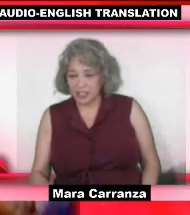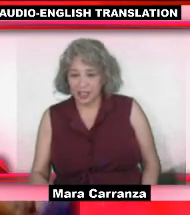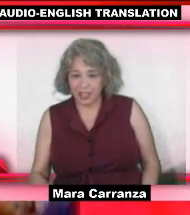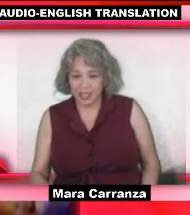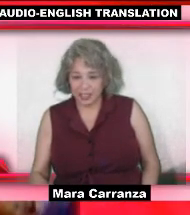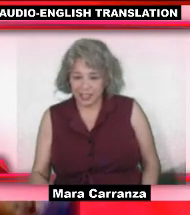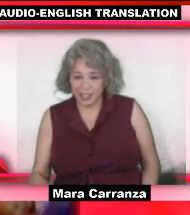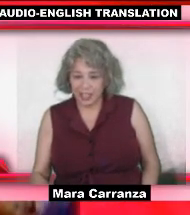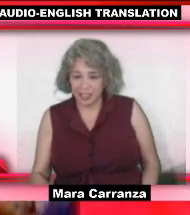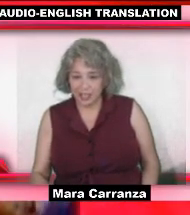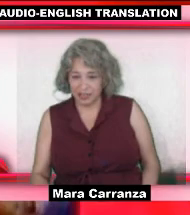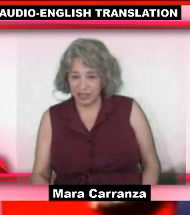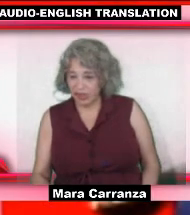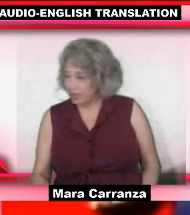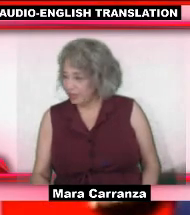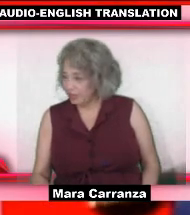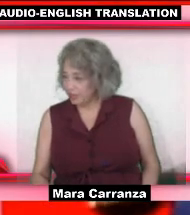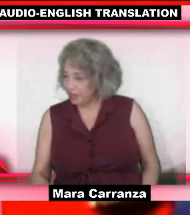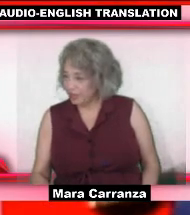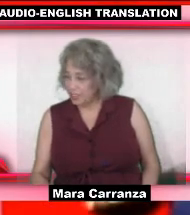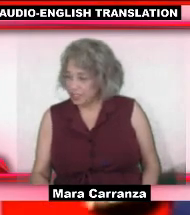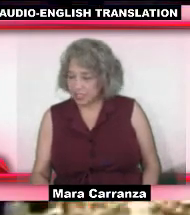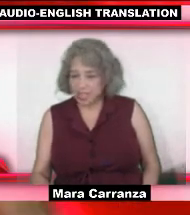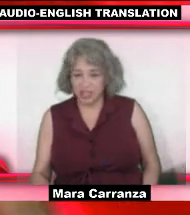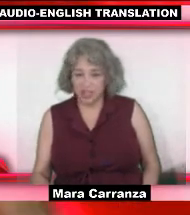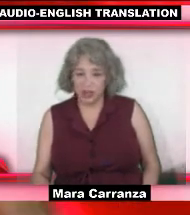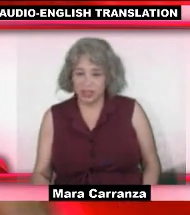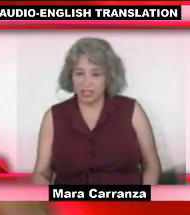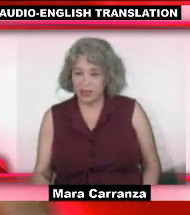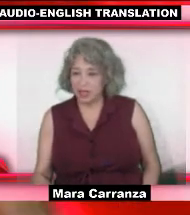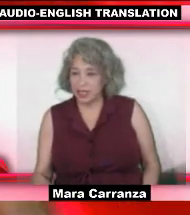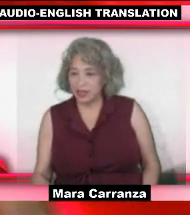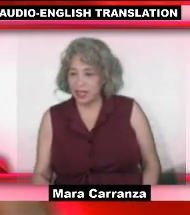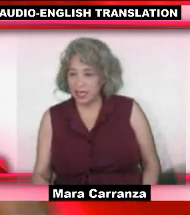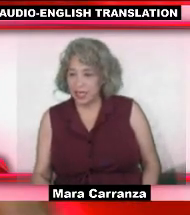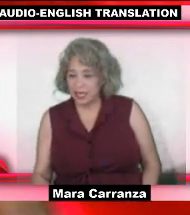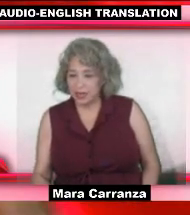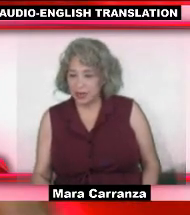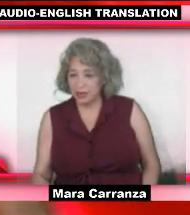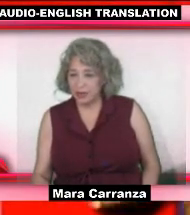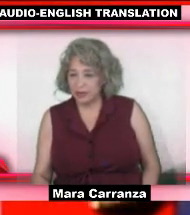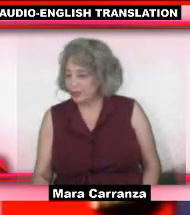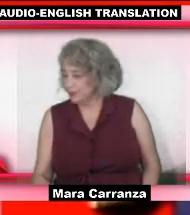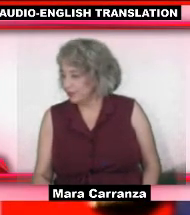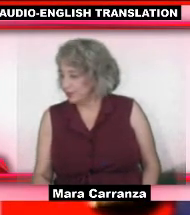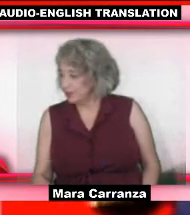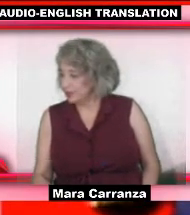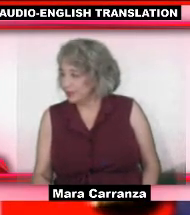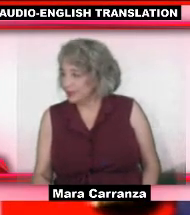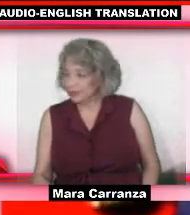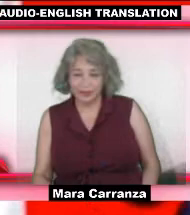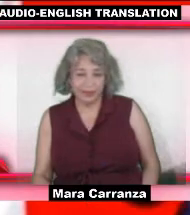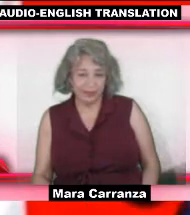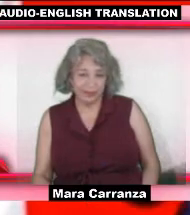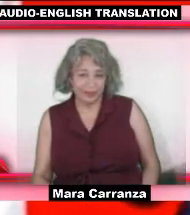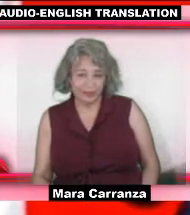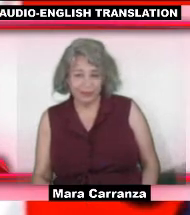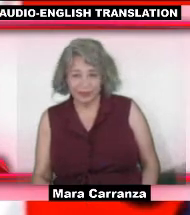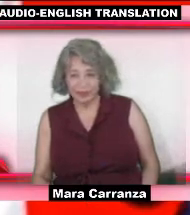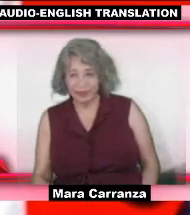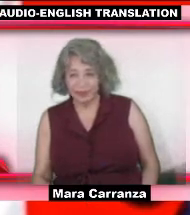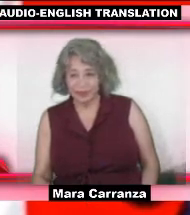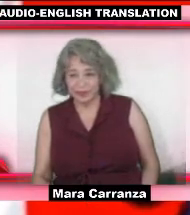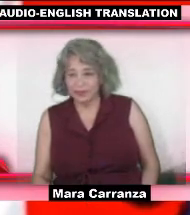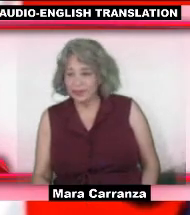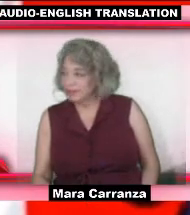hacer guardar la constitución política de los Estados Unidos Mexicanos y las leyes que de ella emanen. ¡Que viva